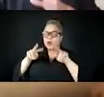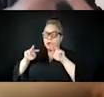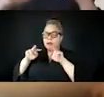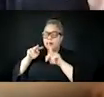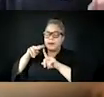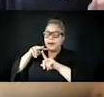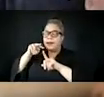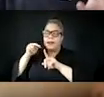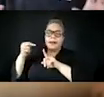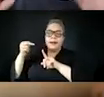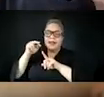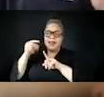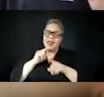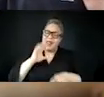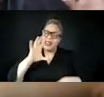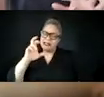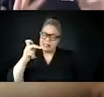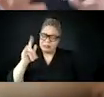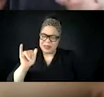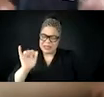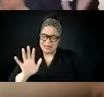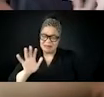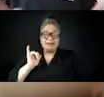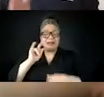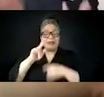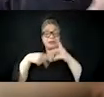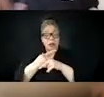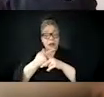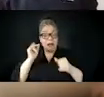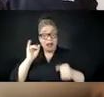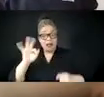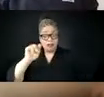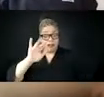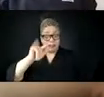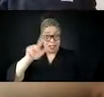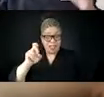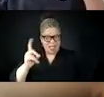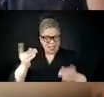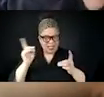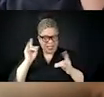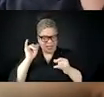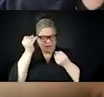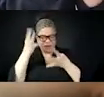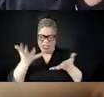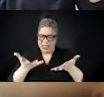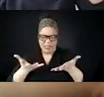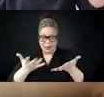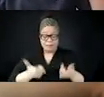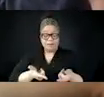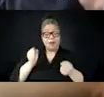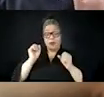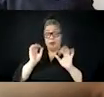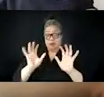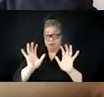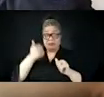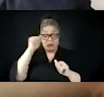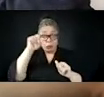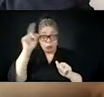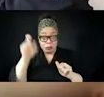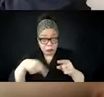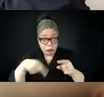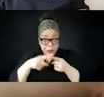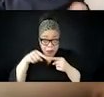un poco de miedo a alguna pregunta acerca de alguna de estas cosas no puedo ver todo pero